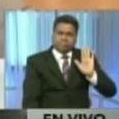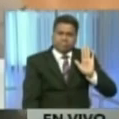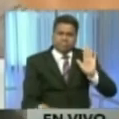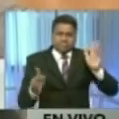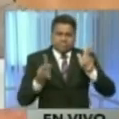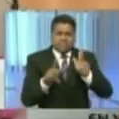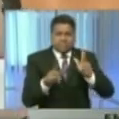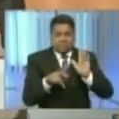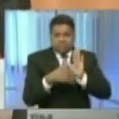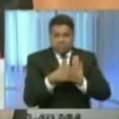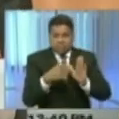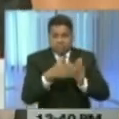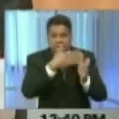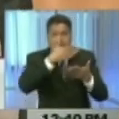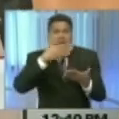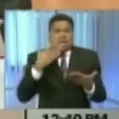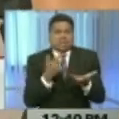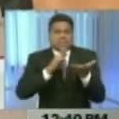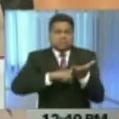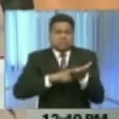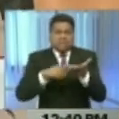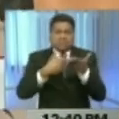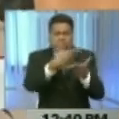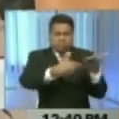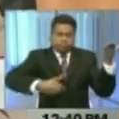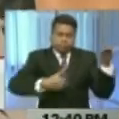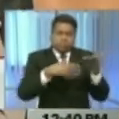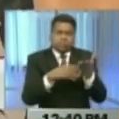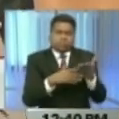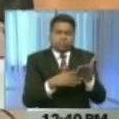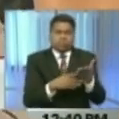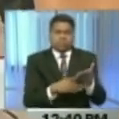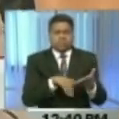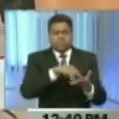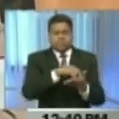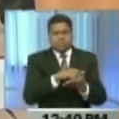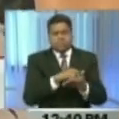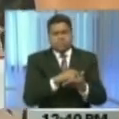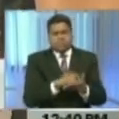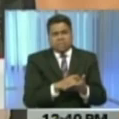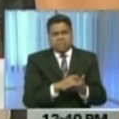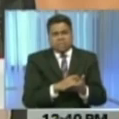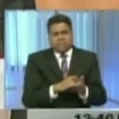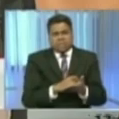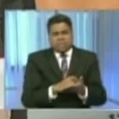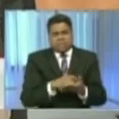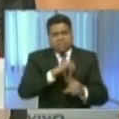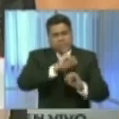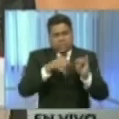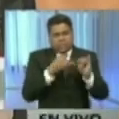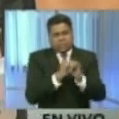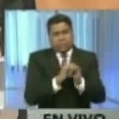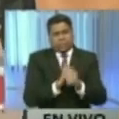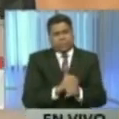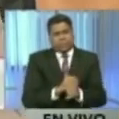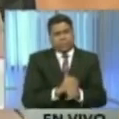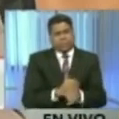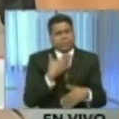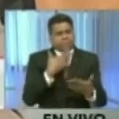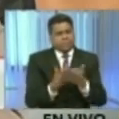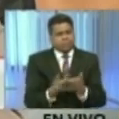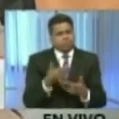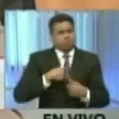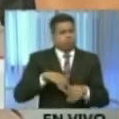Democrática Interamericana a fin de que le sea activada esta carta a Venezuela. Yo voy a